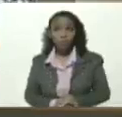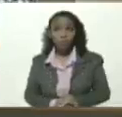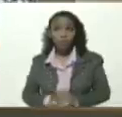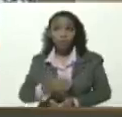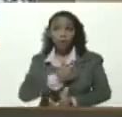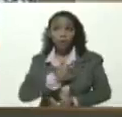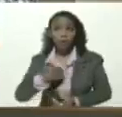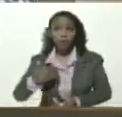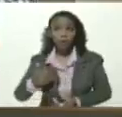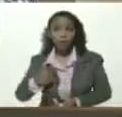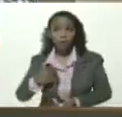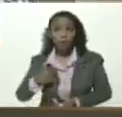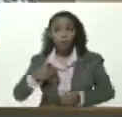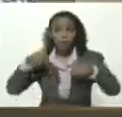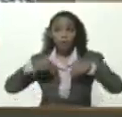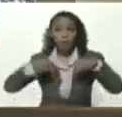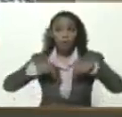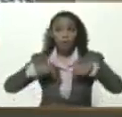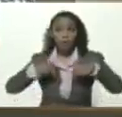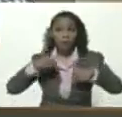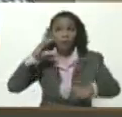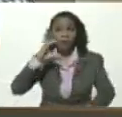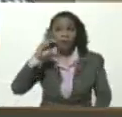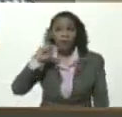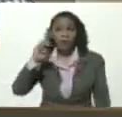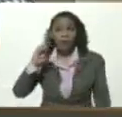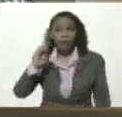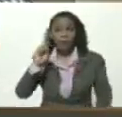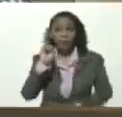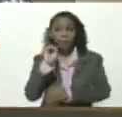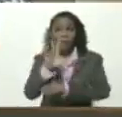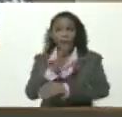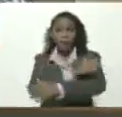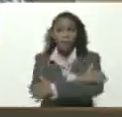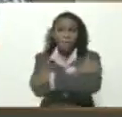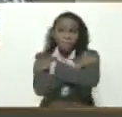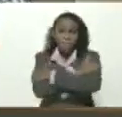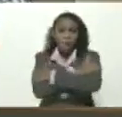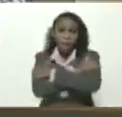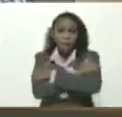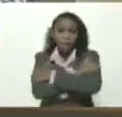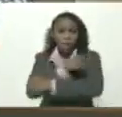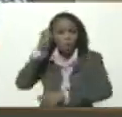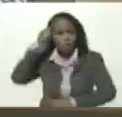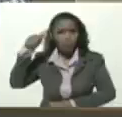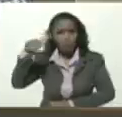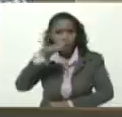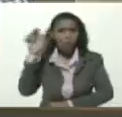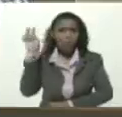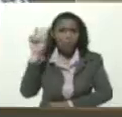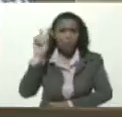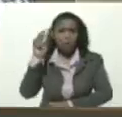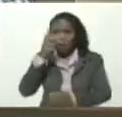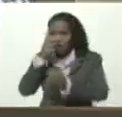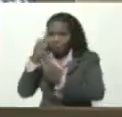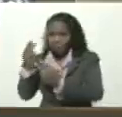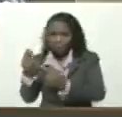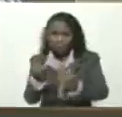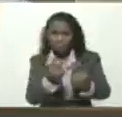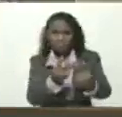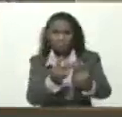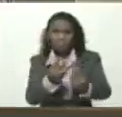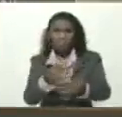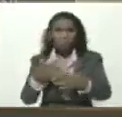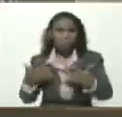queremos desde el Consejo Nacional Electoral mandarle un abrazo al pueblo de Venezuela, invitarlo a